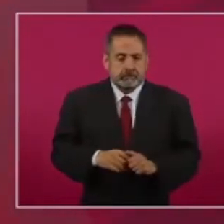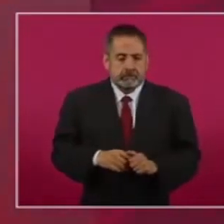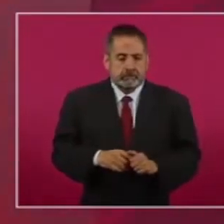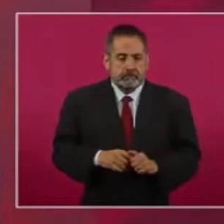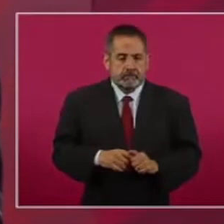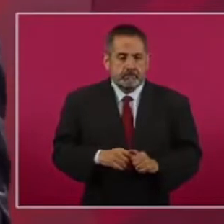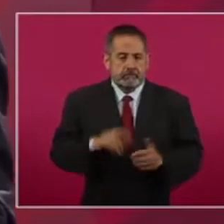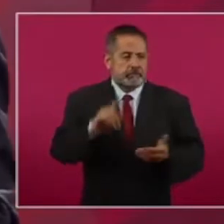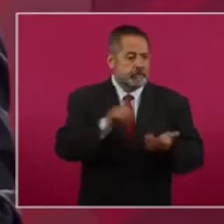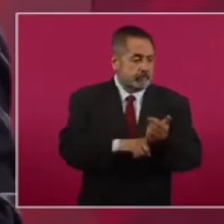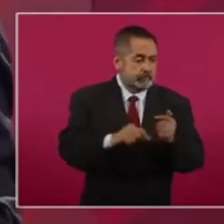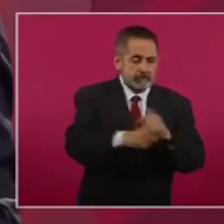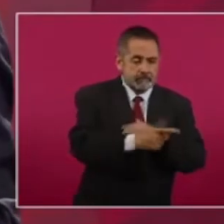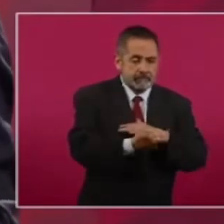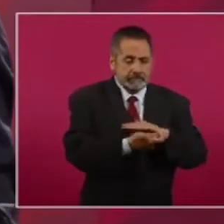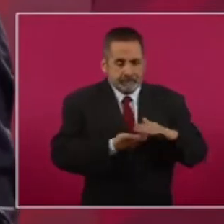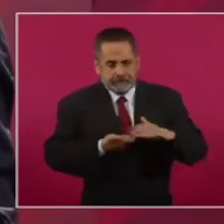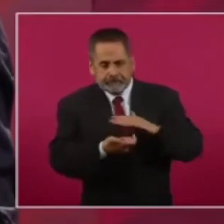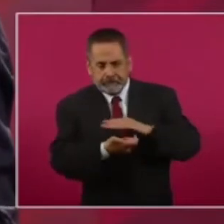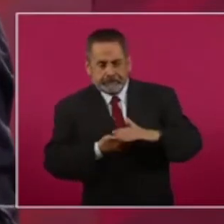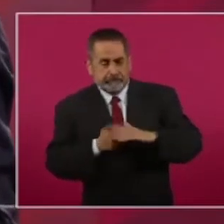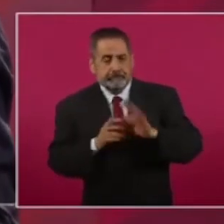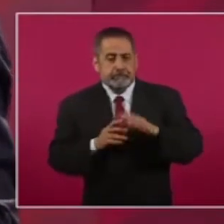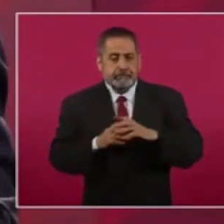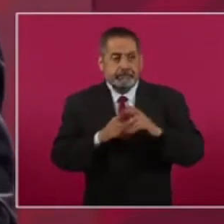abajo eran mordidas, arriba